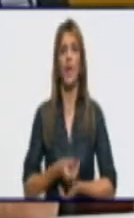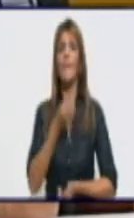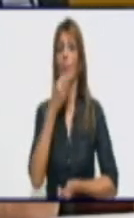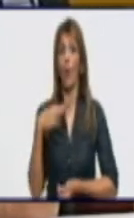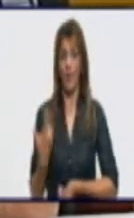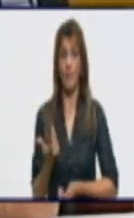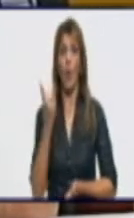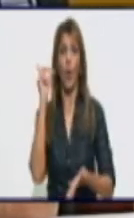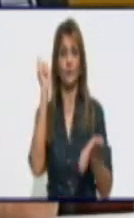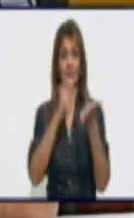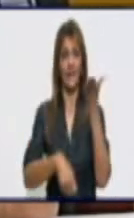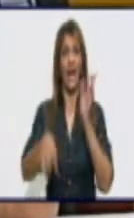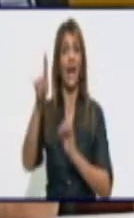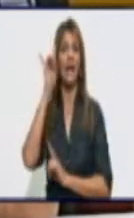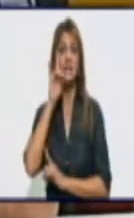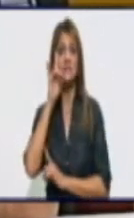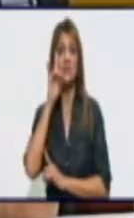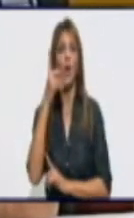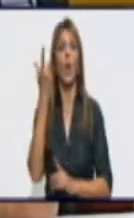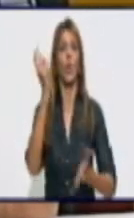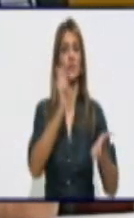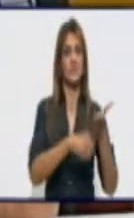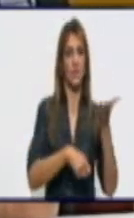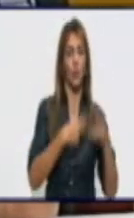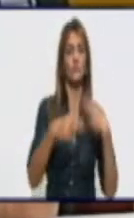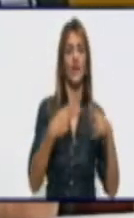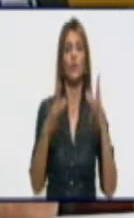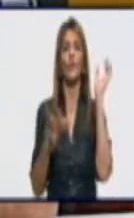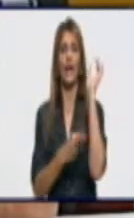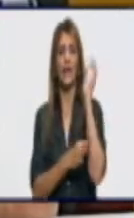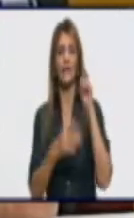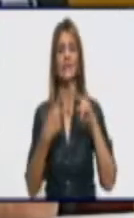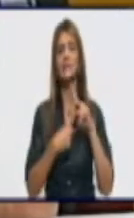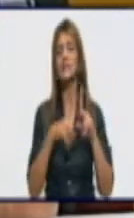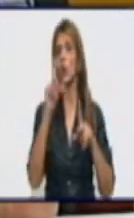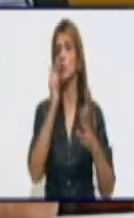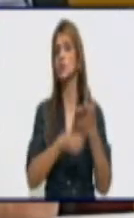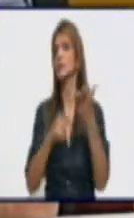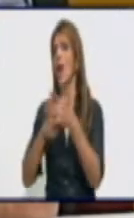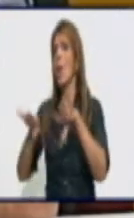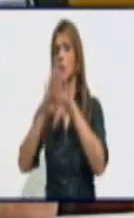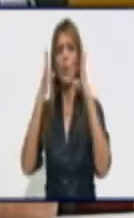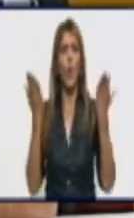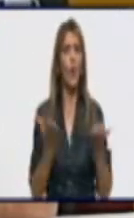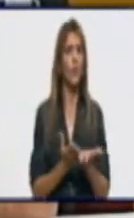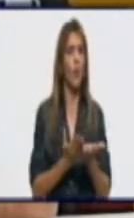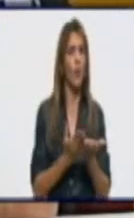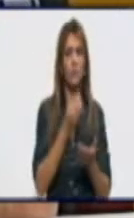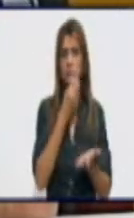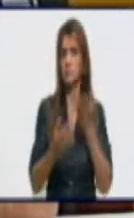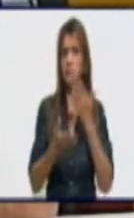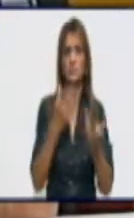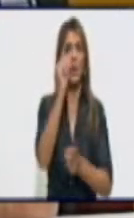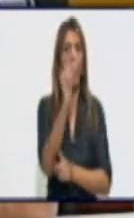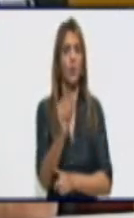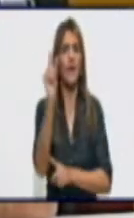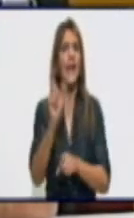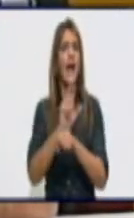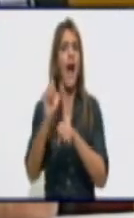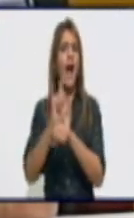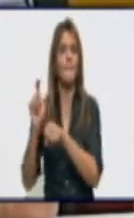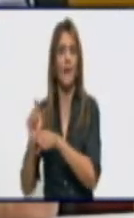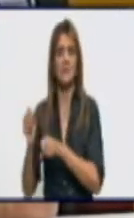leche, contratar la carne y contratarlo todo directamente con el campesino, si él lo considera así. Lo que vamos a comenzar